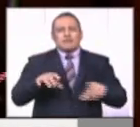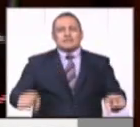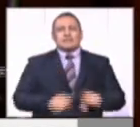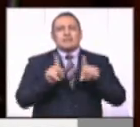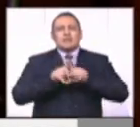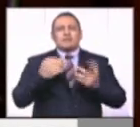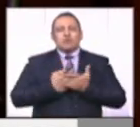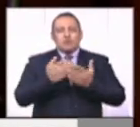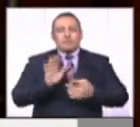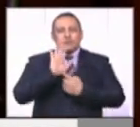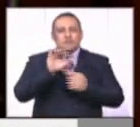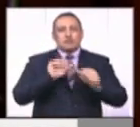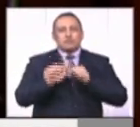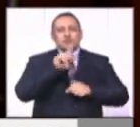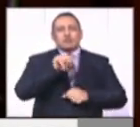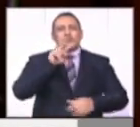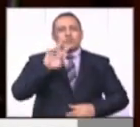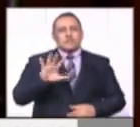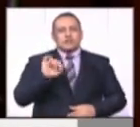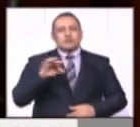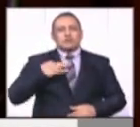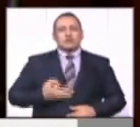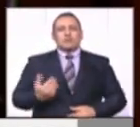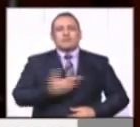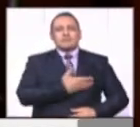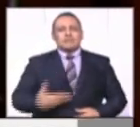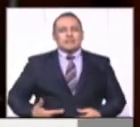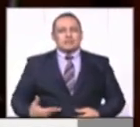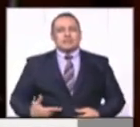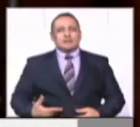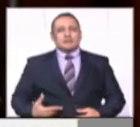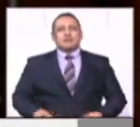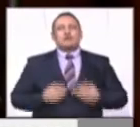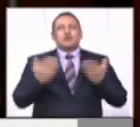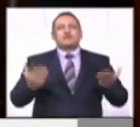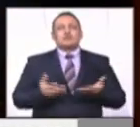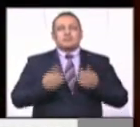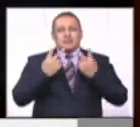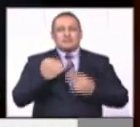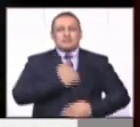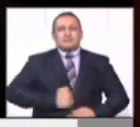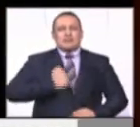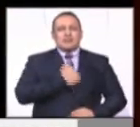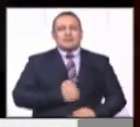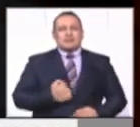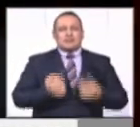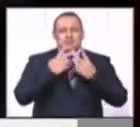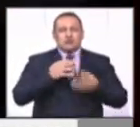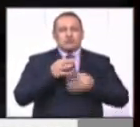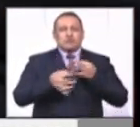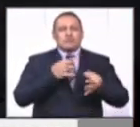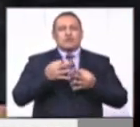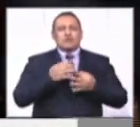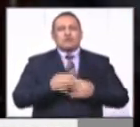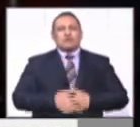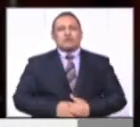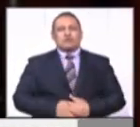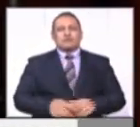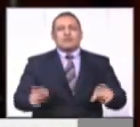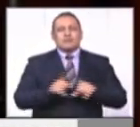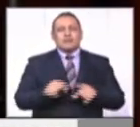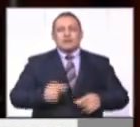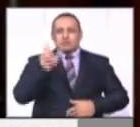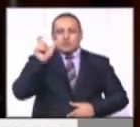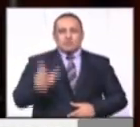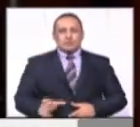está contemplado en el artículo 125 señor presidente Y entonces da pena y lo digo así que